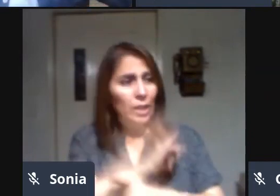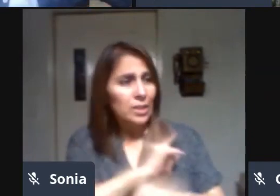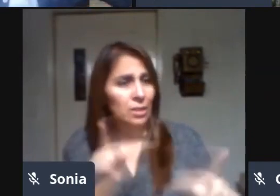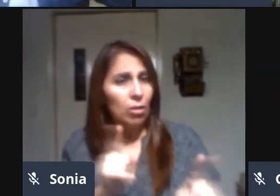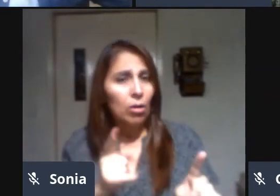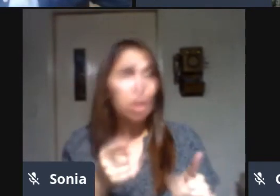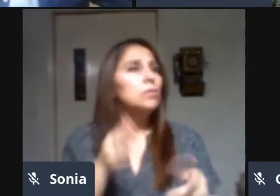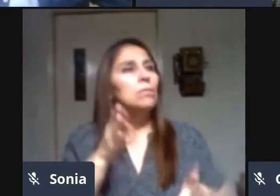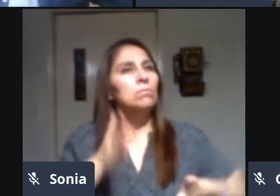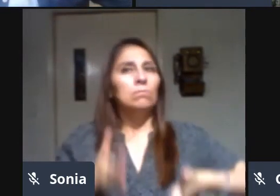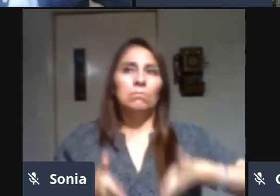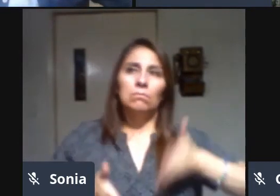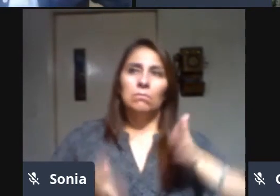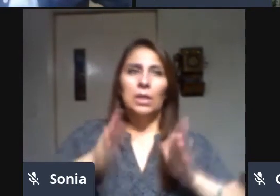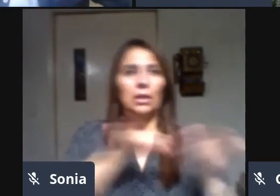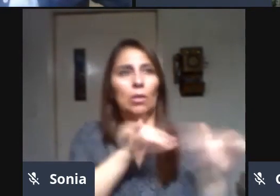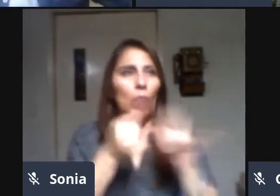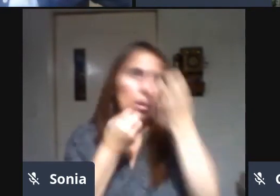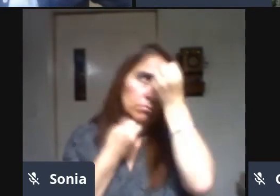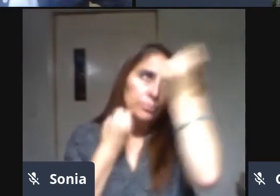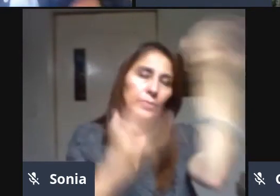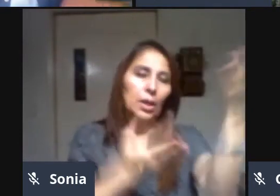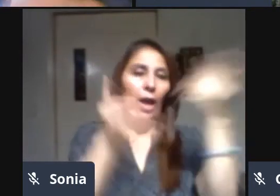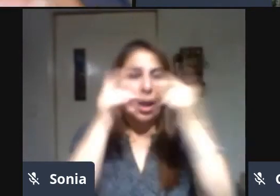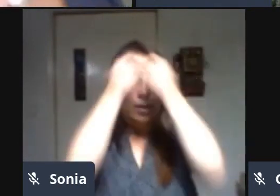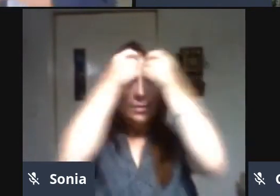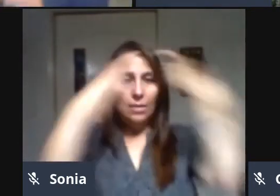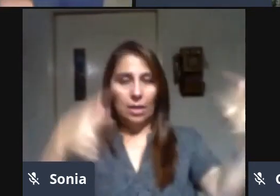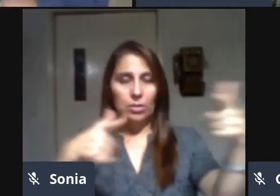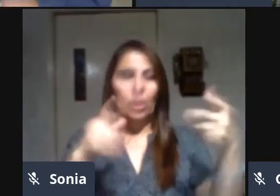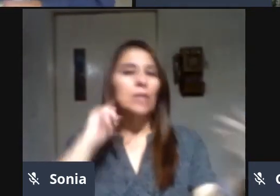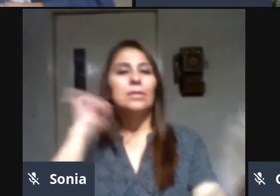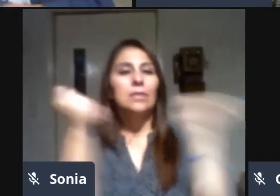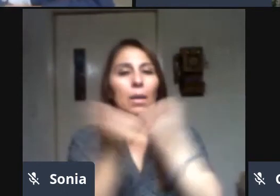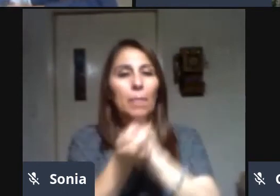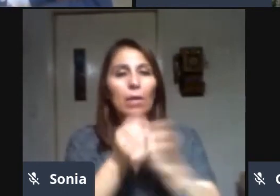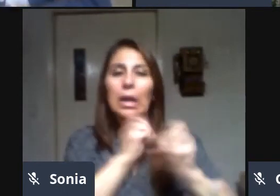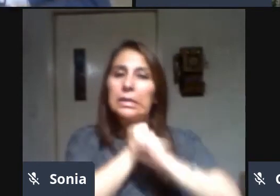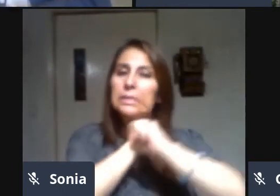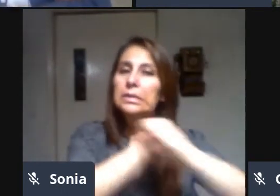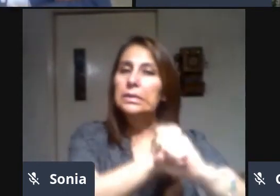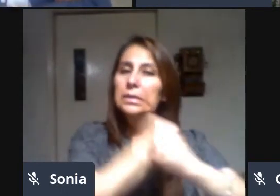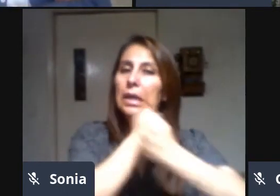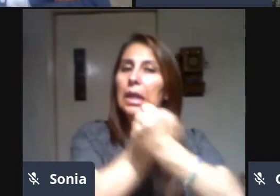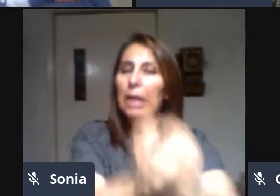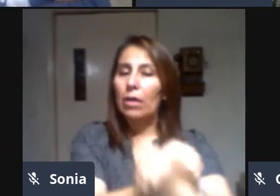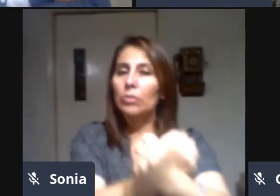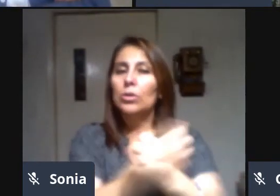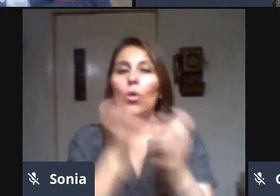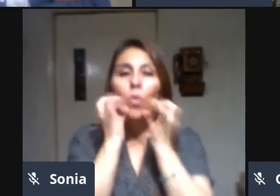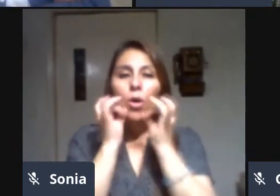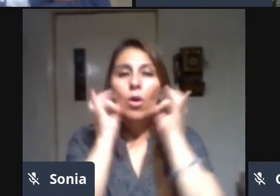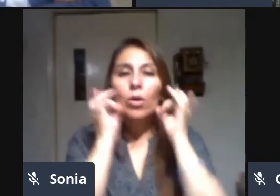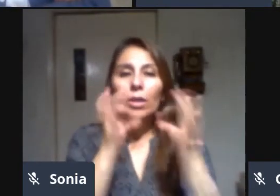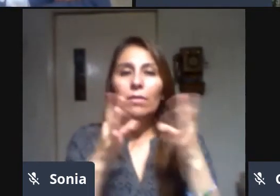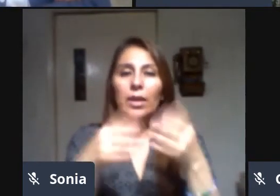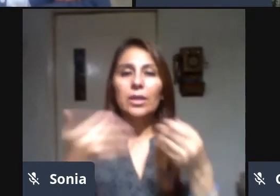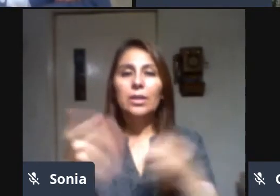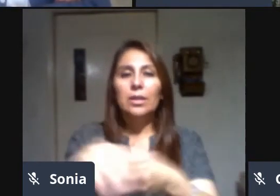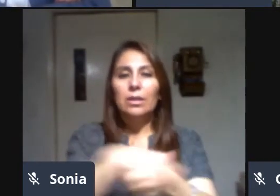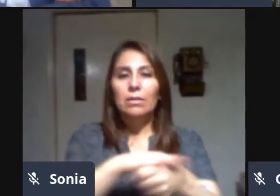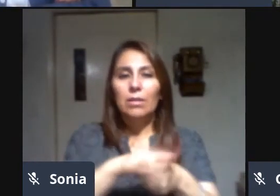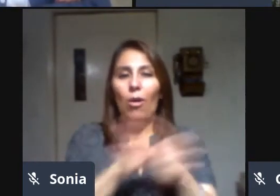servicio del estado y es convertirnos en esclavos de una piel mínimo organización social yo